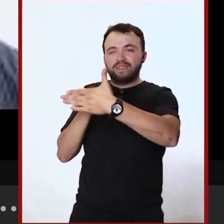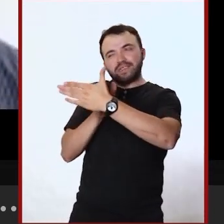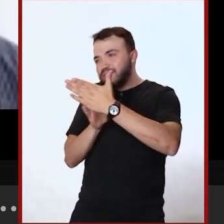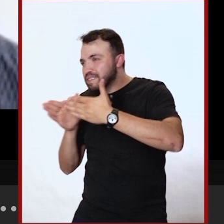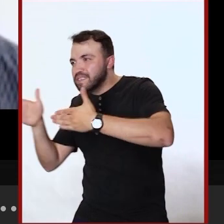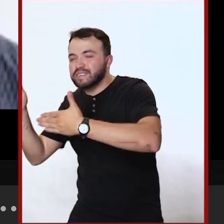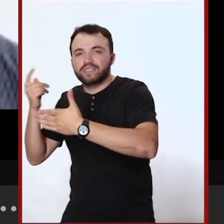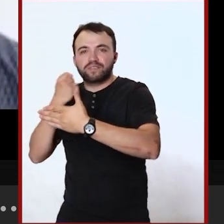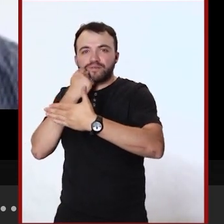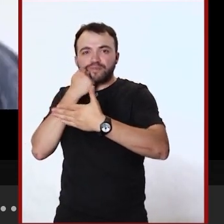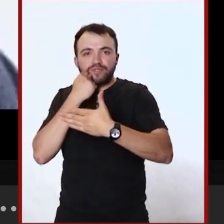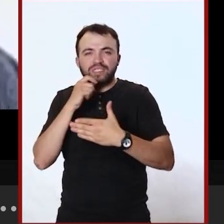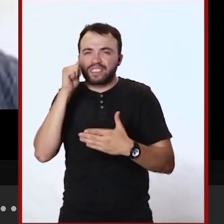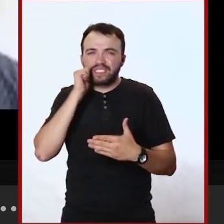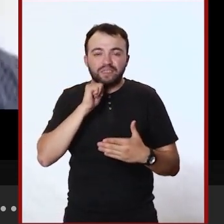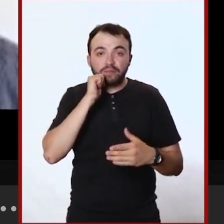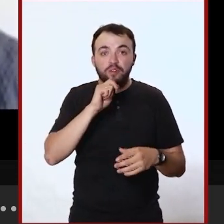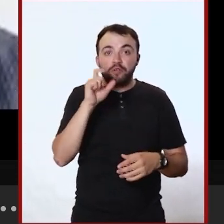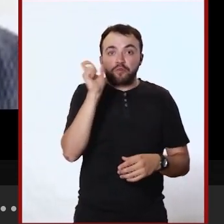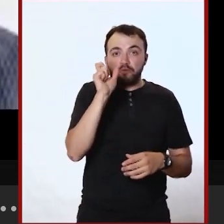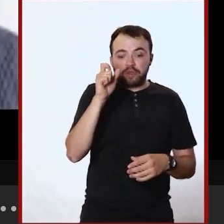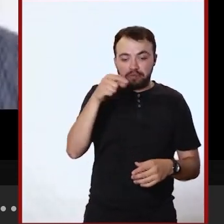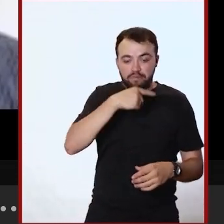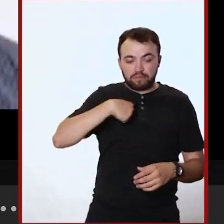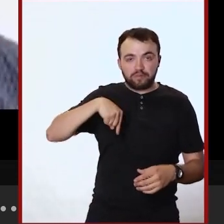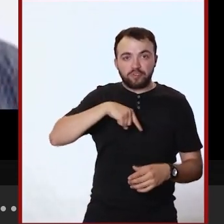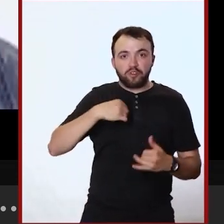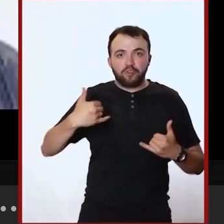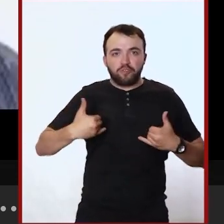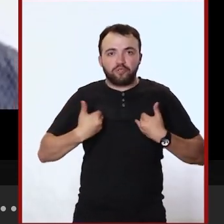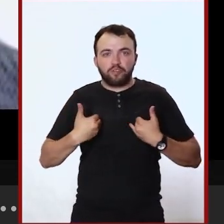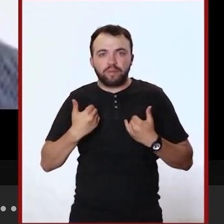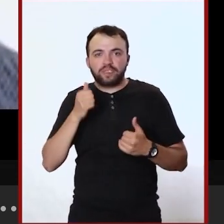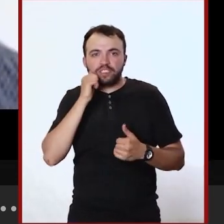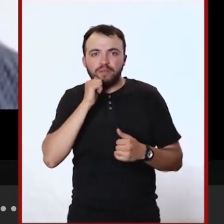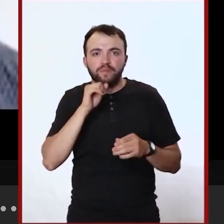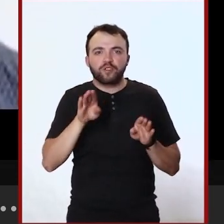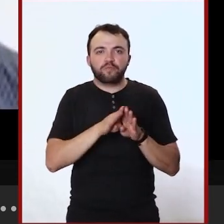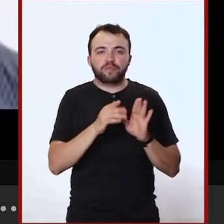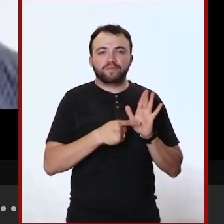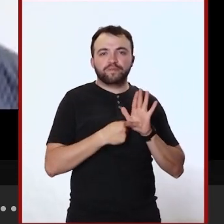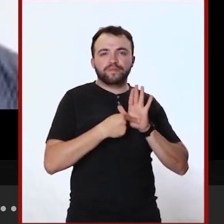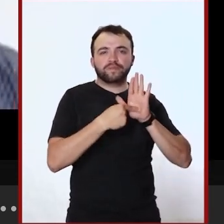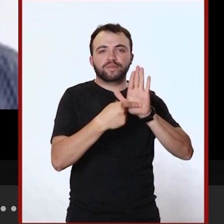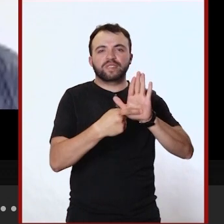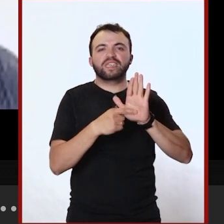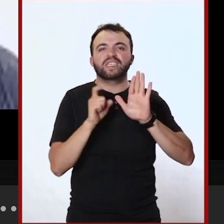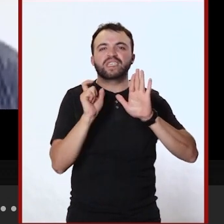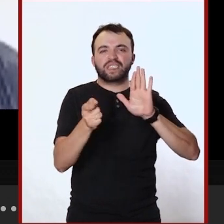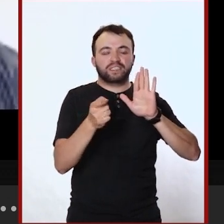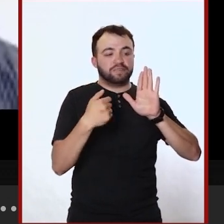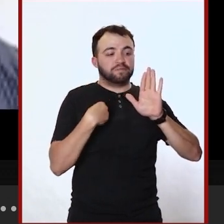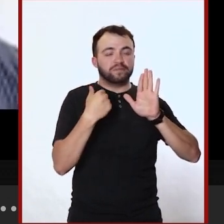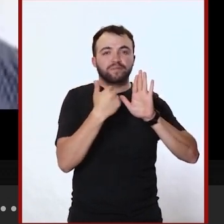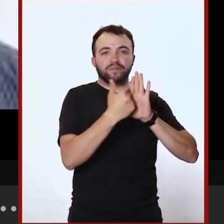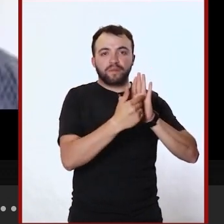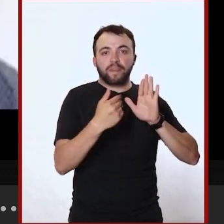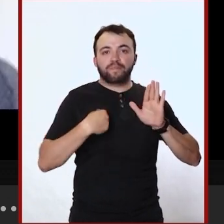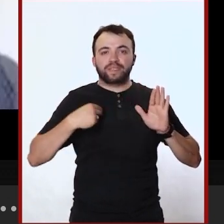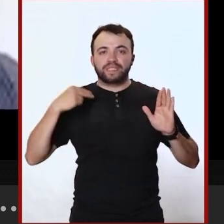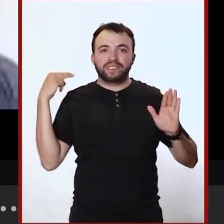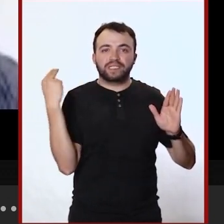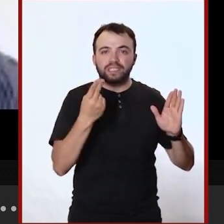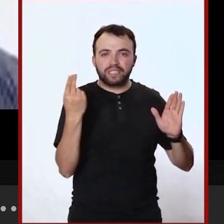podamos hacer y sobre todo cuando somos jóvenes tenemos una carta en muchos casos, y esa carta es que tenemos necesidades un poco